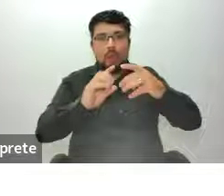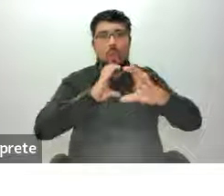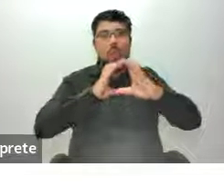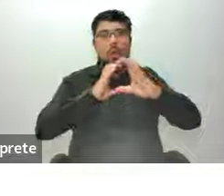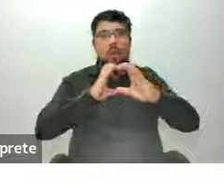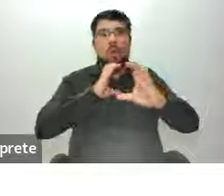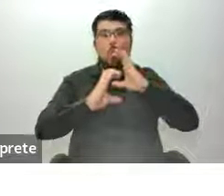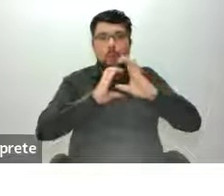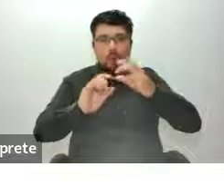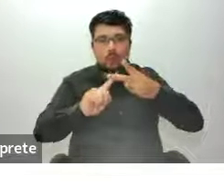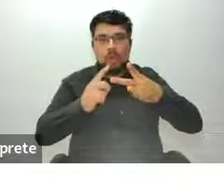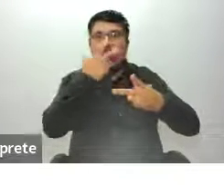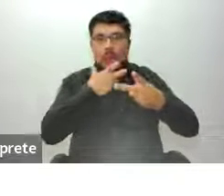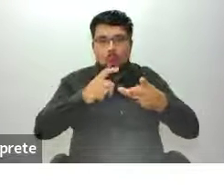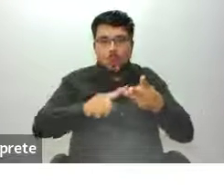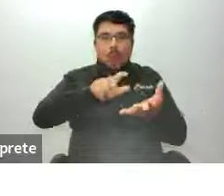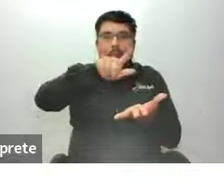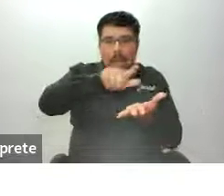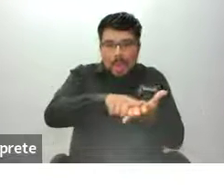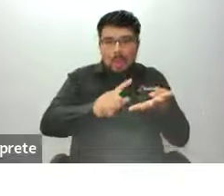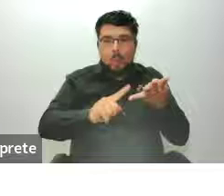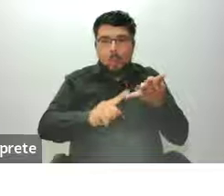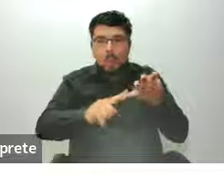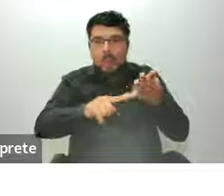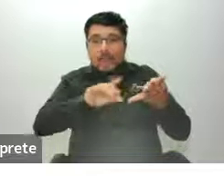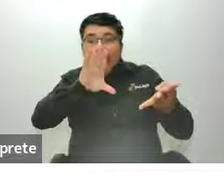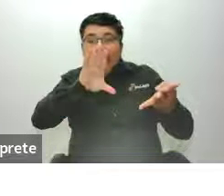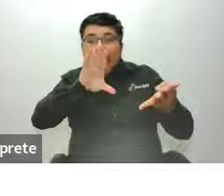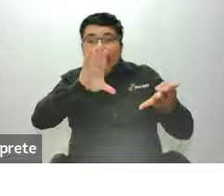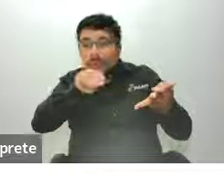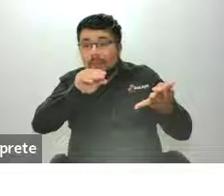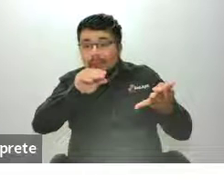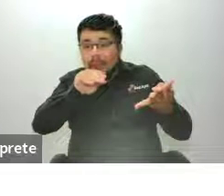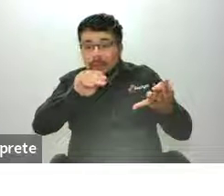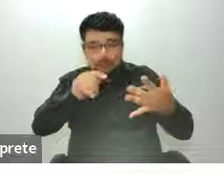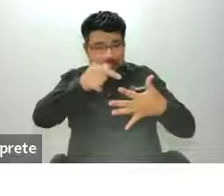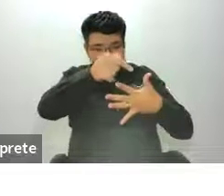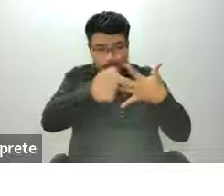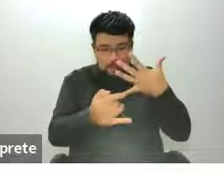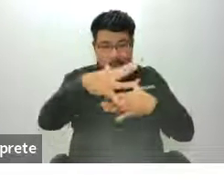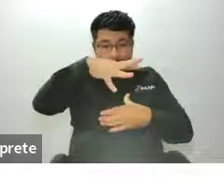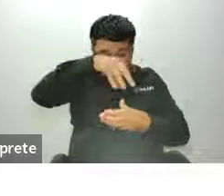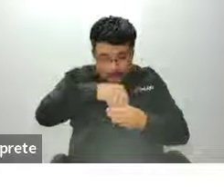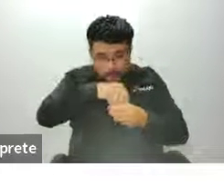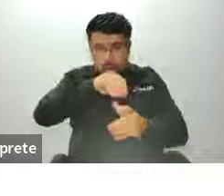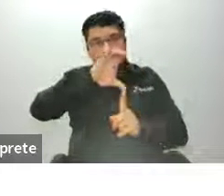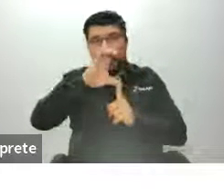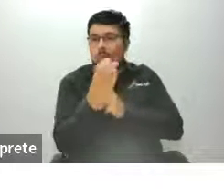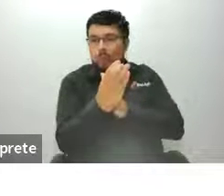habla, están enriquecidos al interior de una cultura,